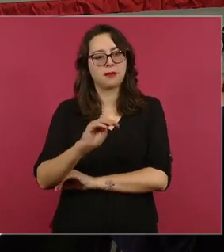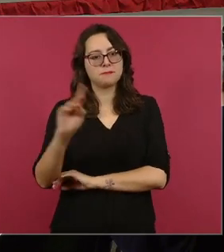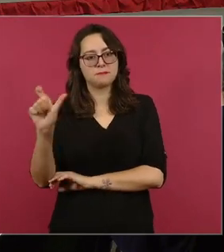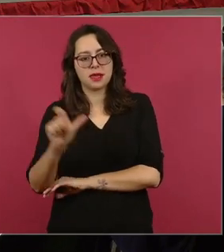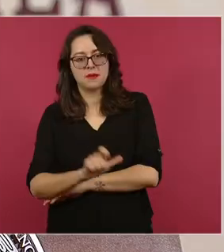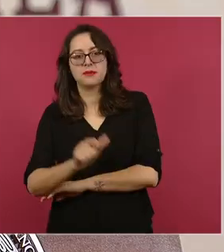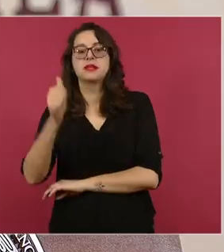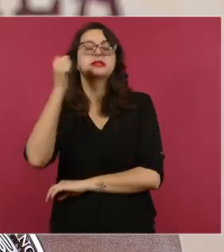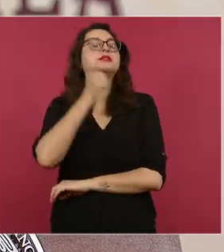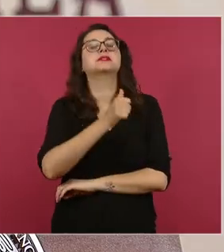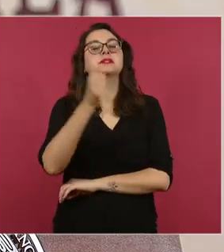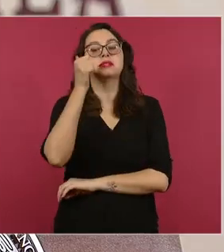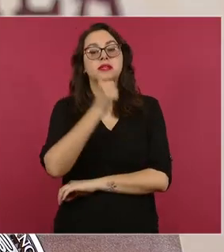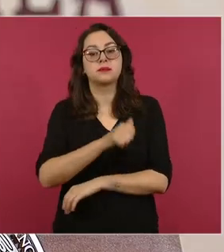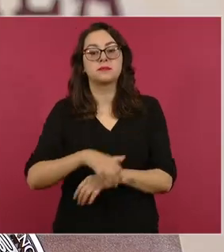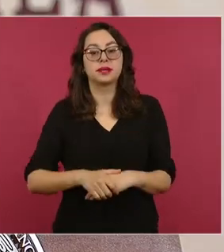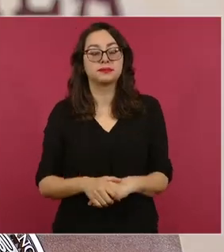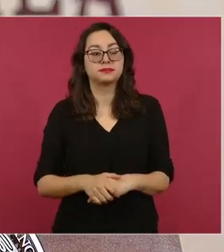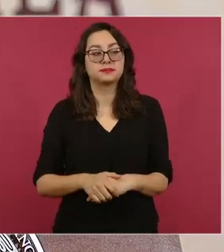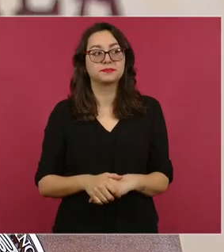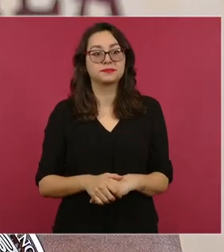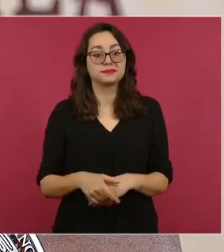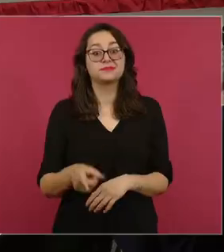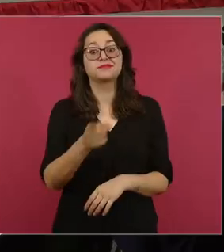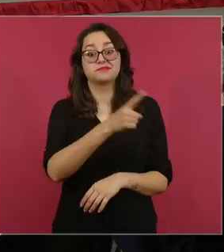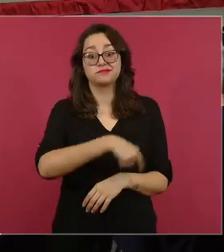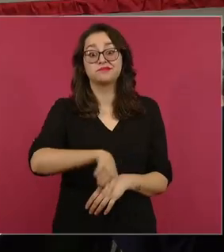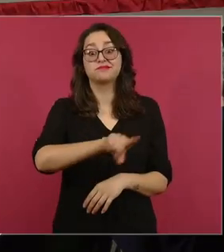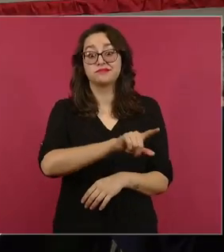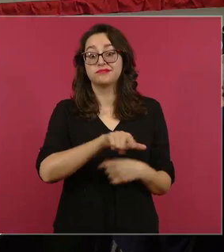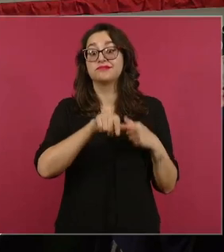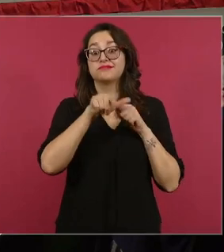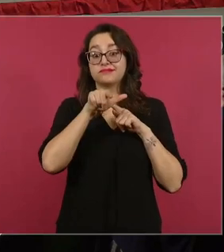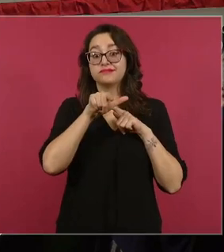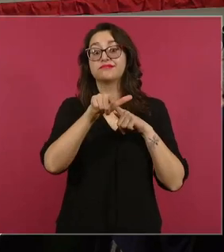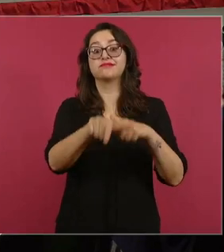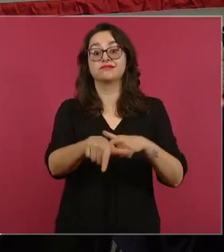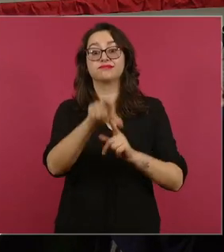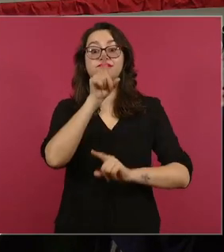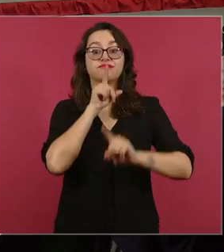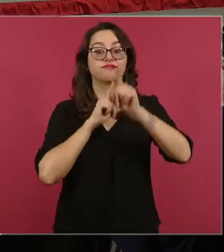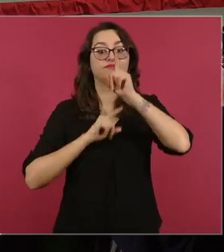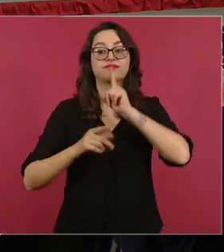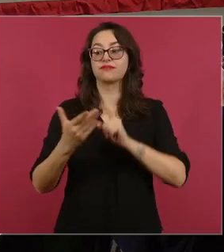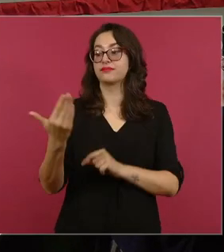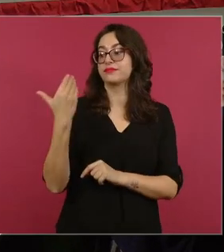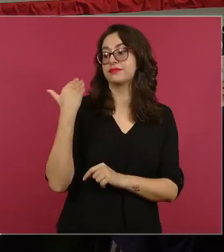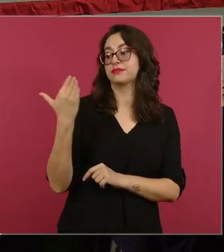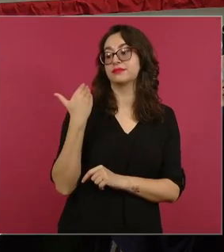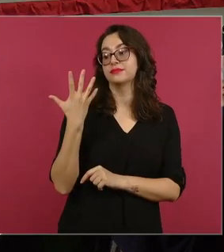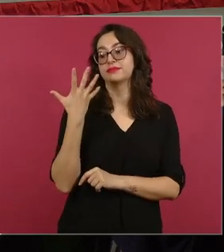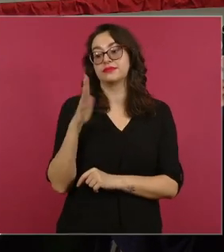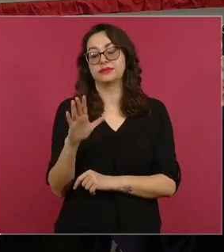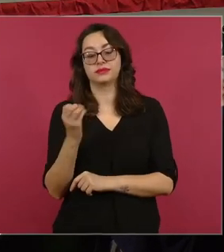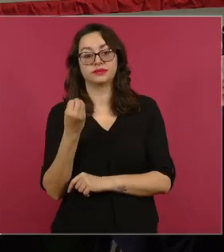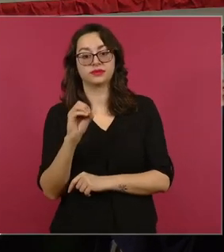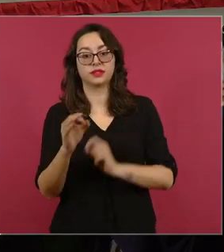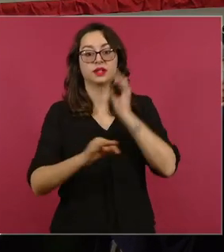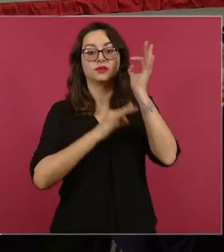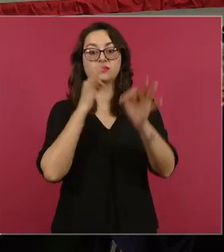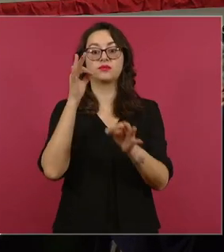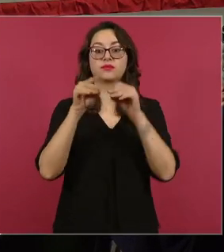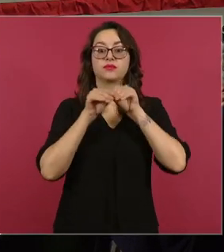mentir, el pasado 10 de octubre, vamos a ver la pantalla, publicaron varios medios en radio y televisión que el Banco